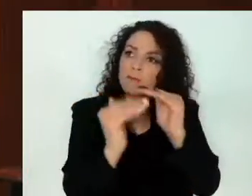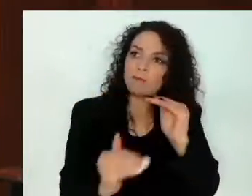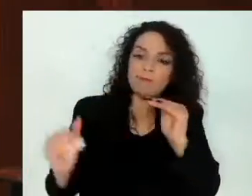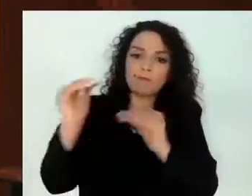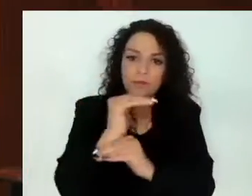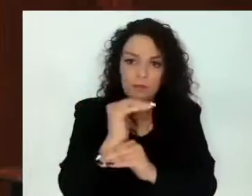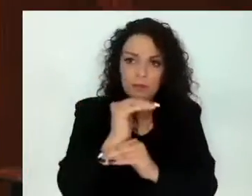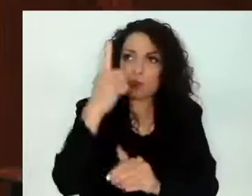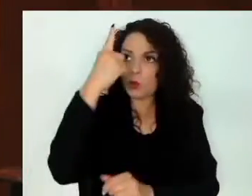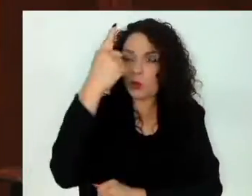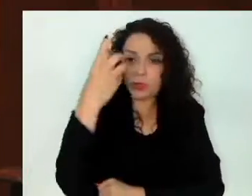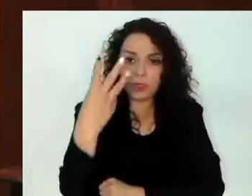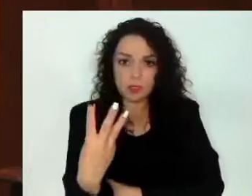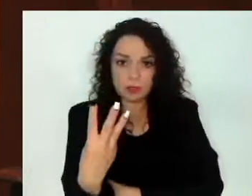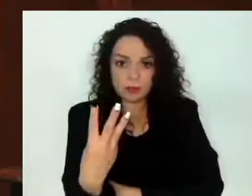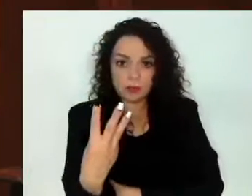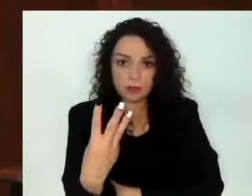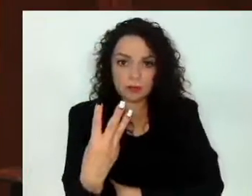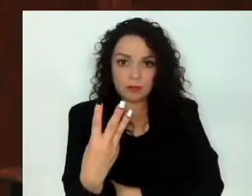tercera parte.